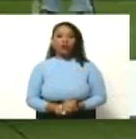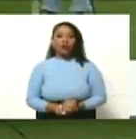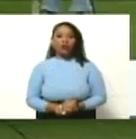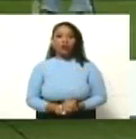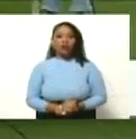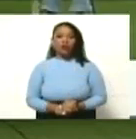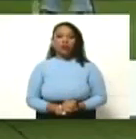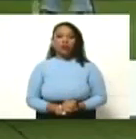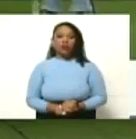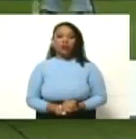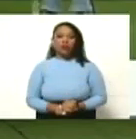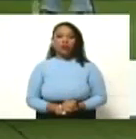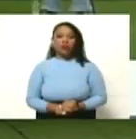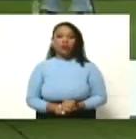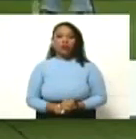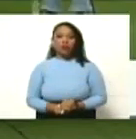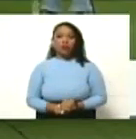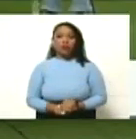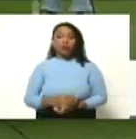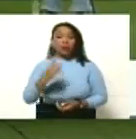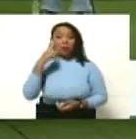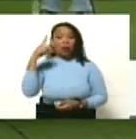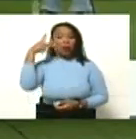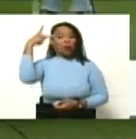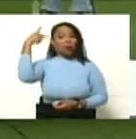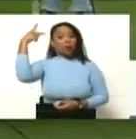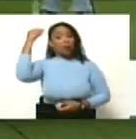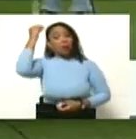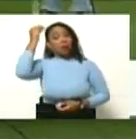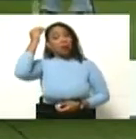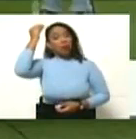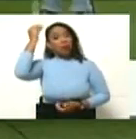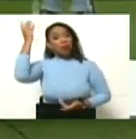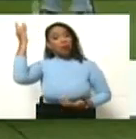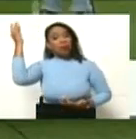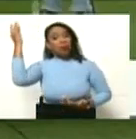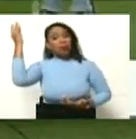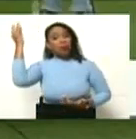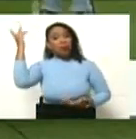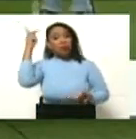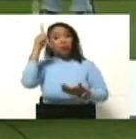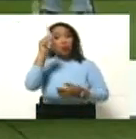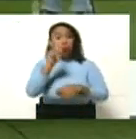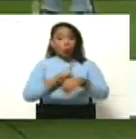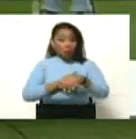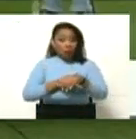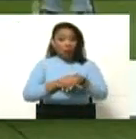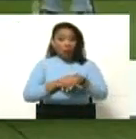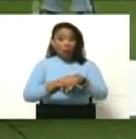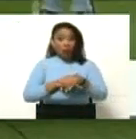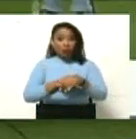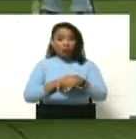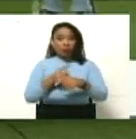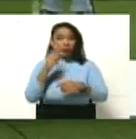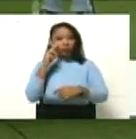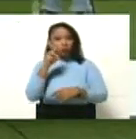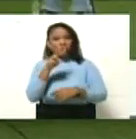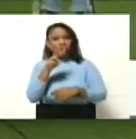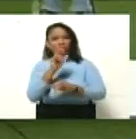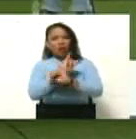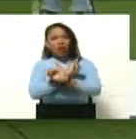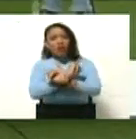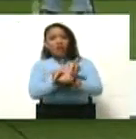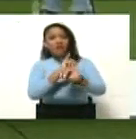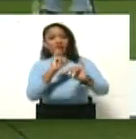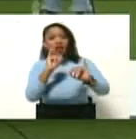Mire, los filósofos, pensadores, llegó un momento que dijeron que se había, era el fin de la